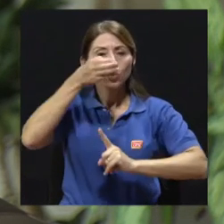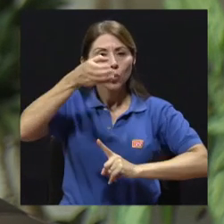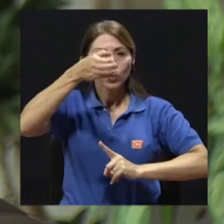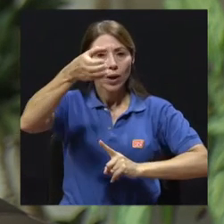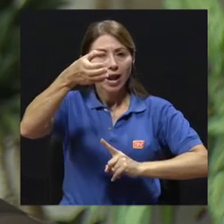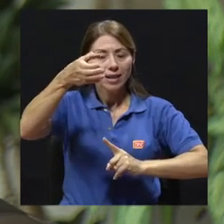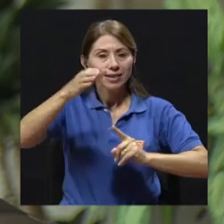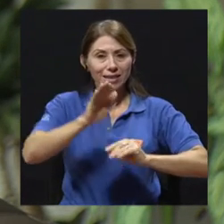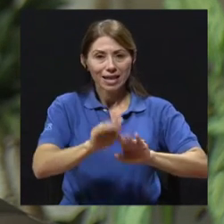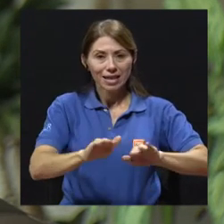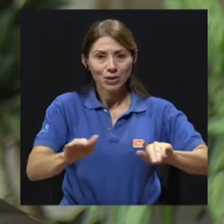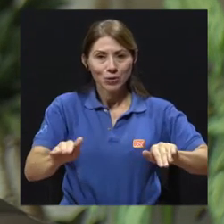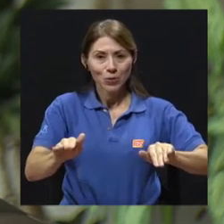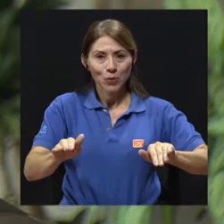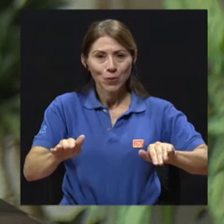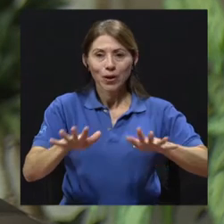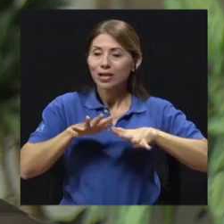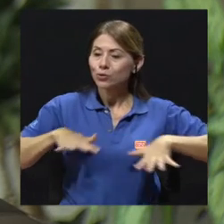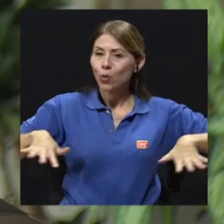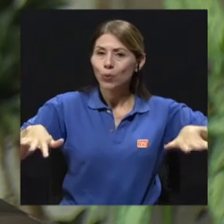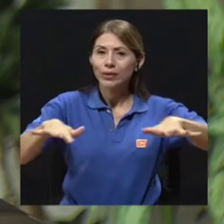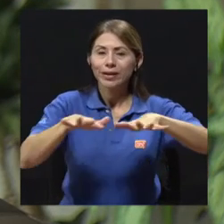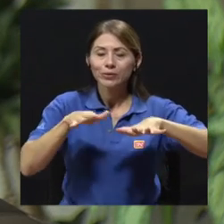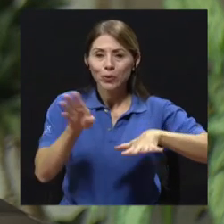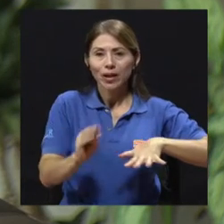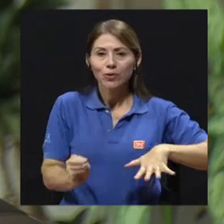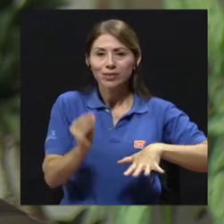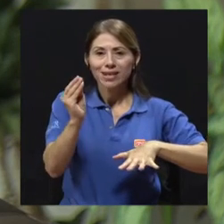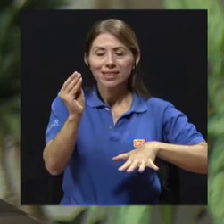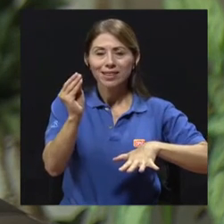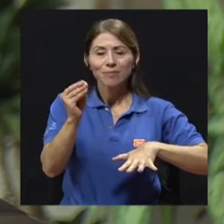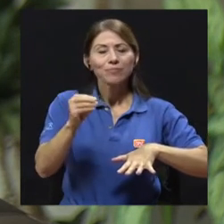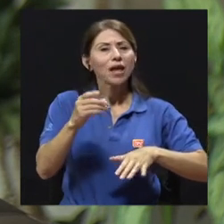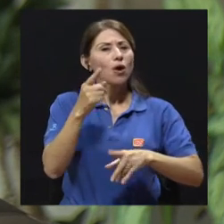¿verdad?, y el adolescente. Y la idea es